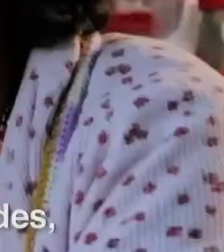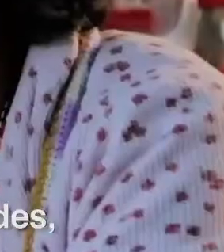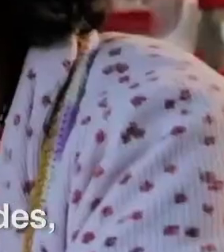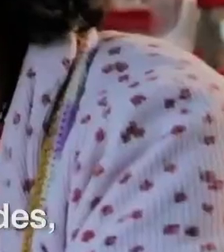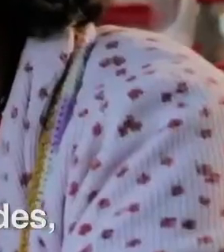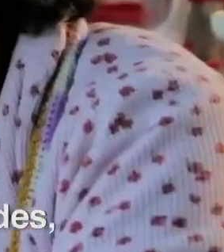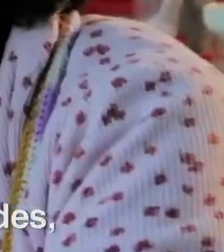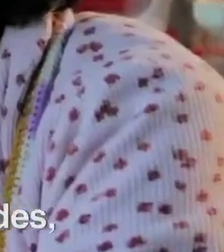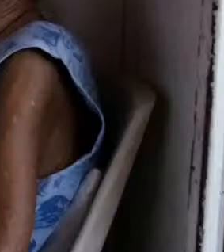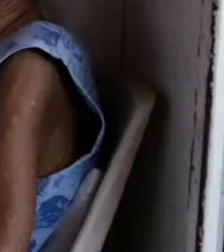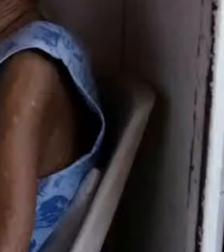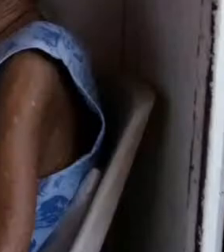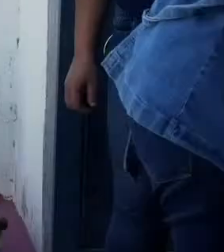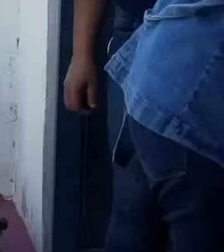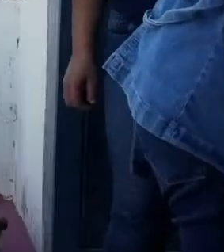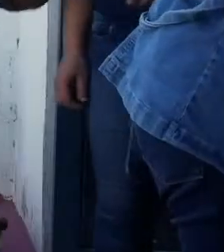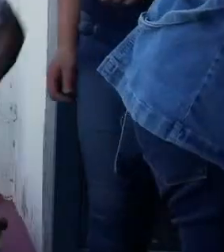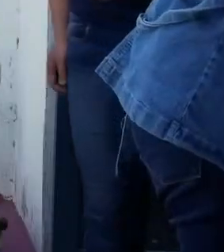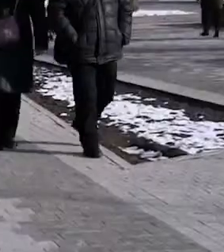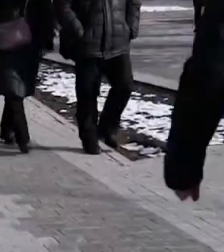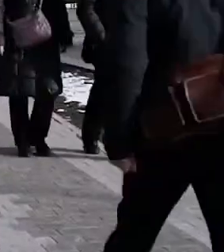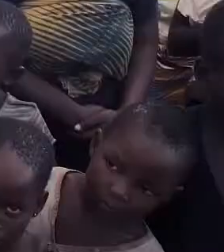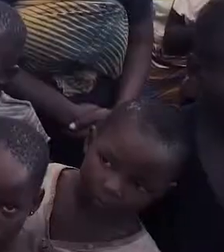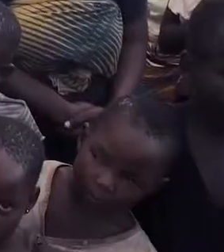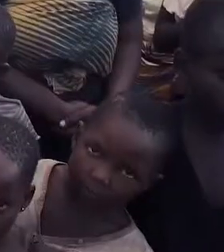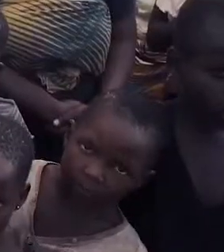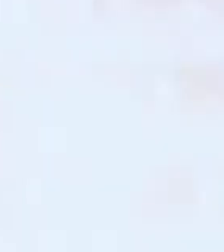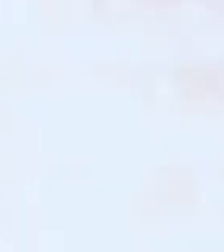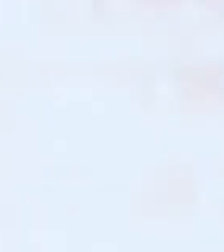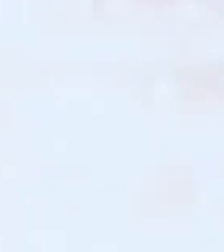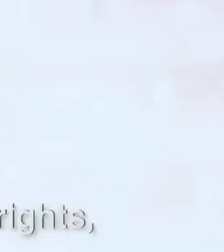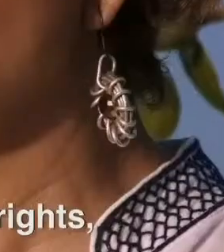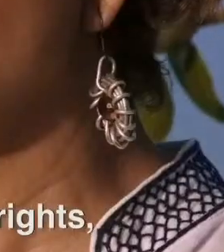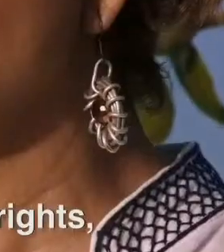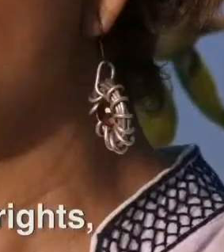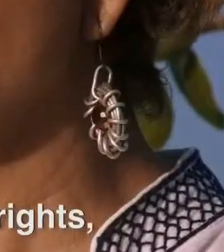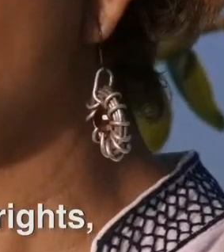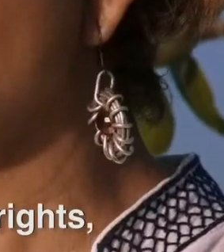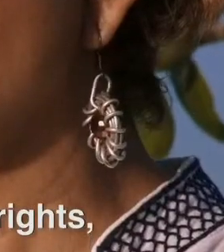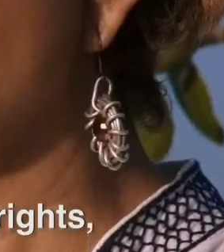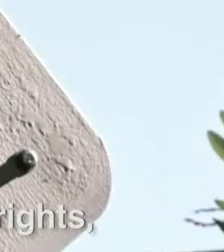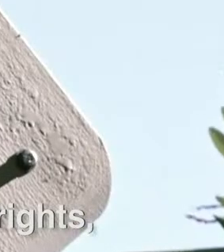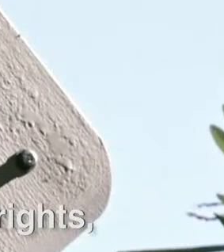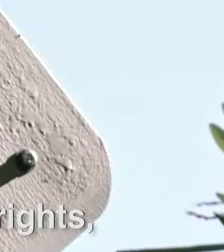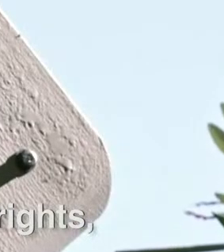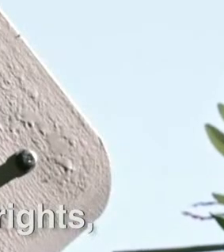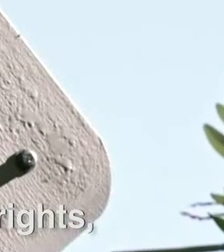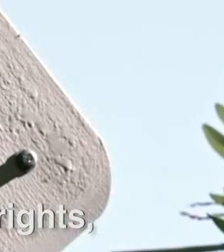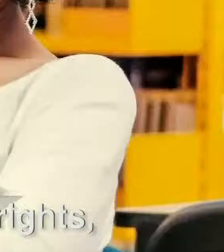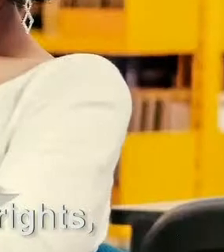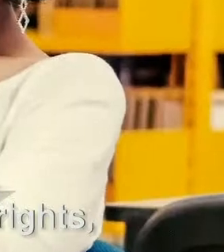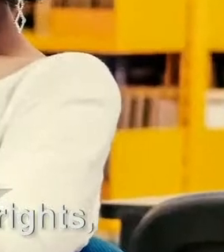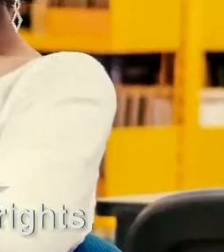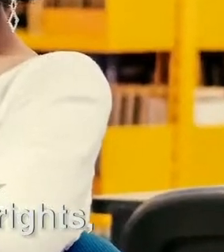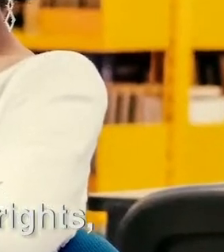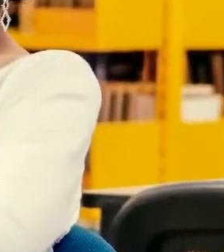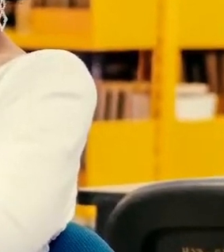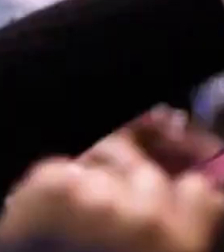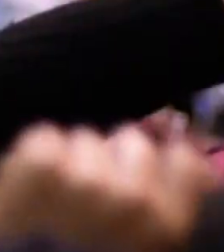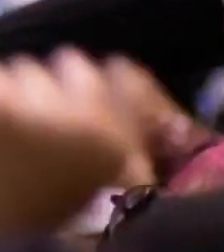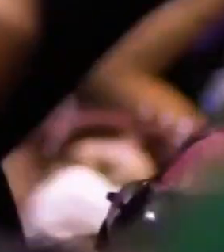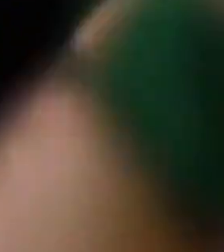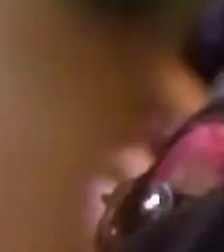diferentes circunstancias, diferentes países, pero compartimos la misma lucha por nuestros